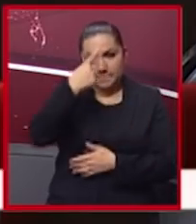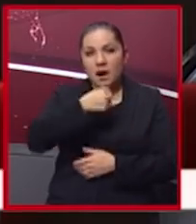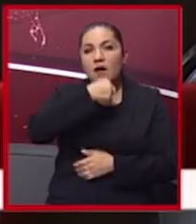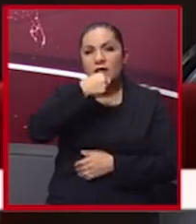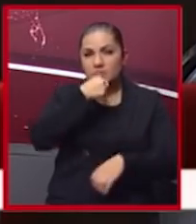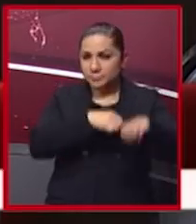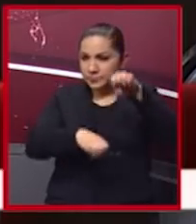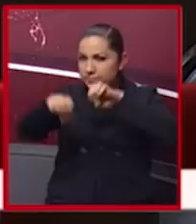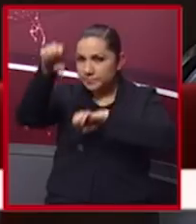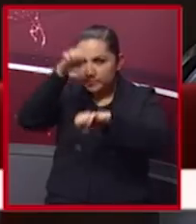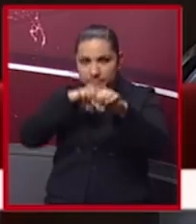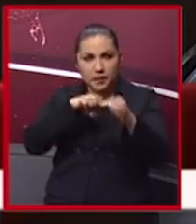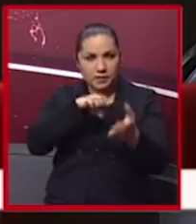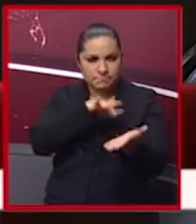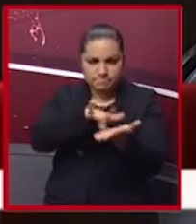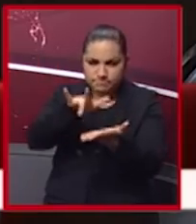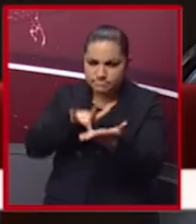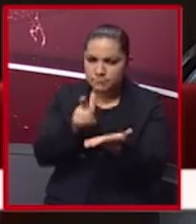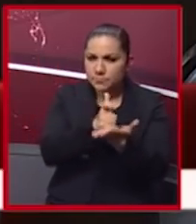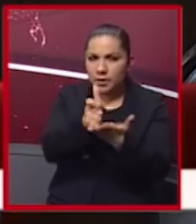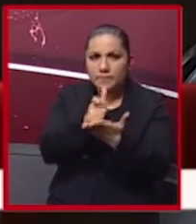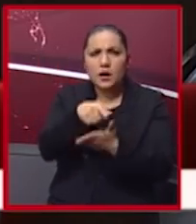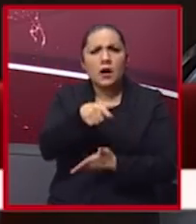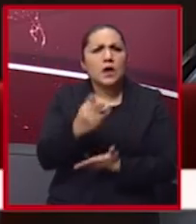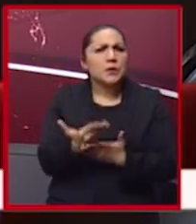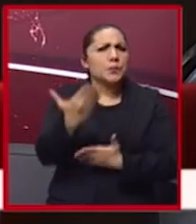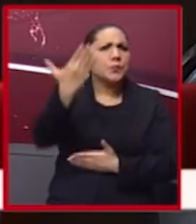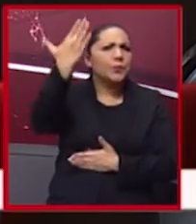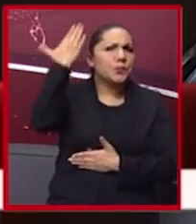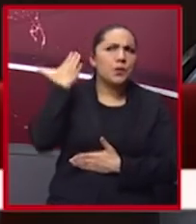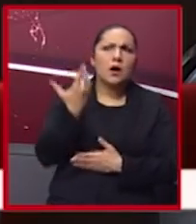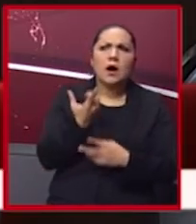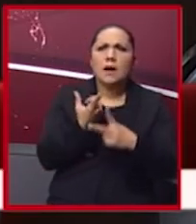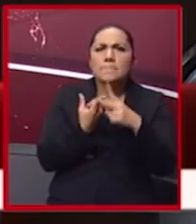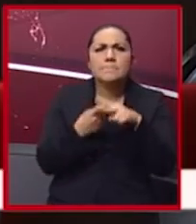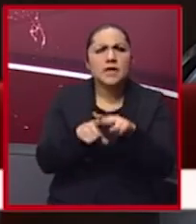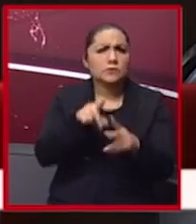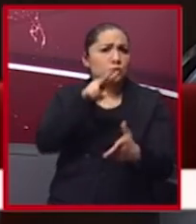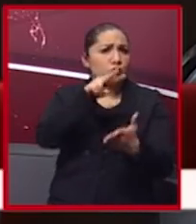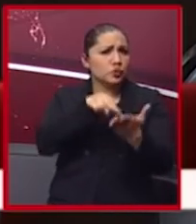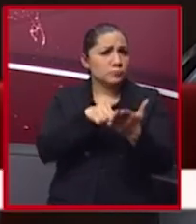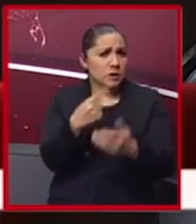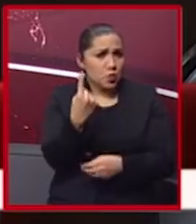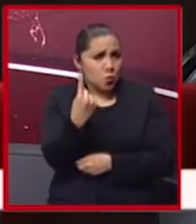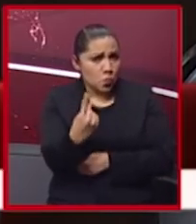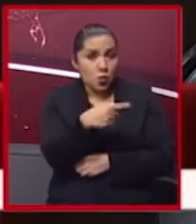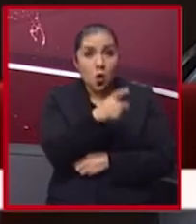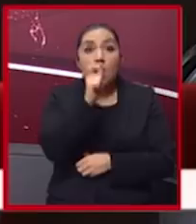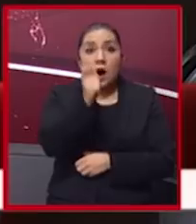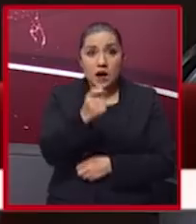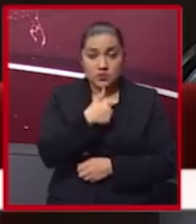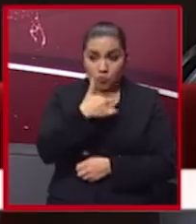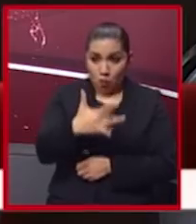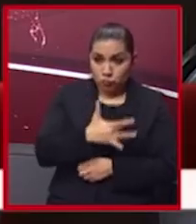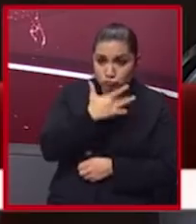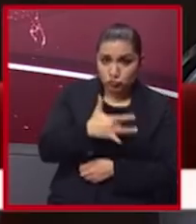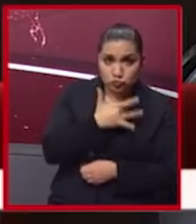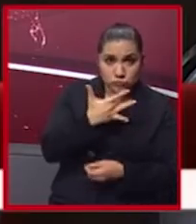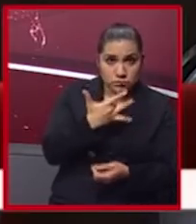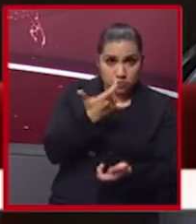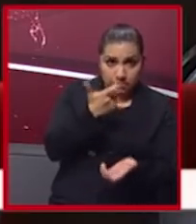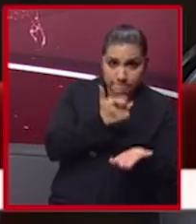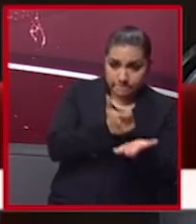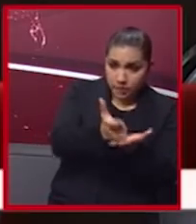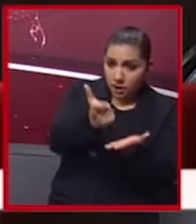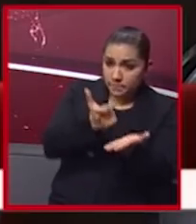2001. Inicia por un motivo no asistencialista, inicia por un motivo humanitario por un